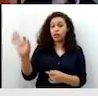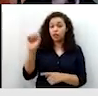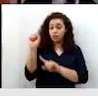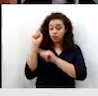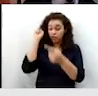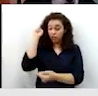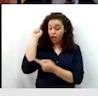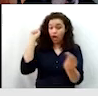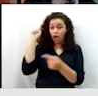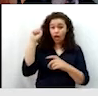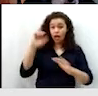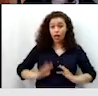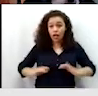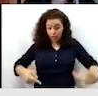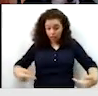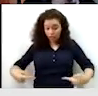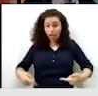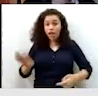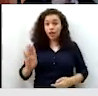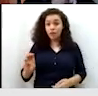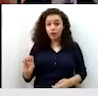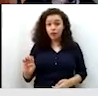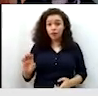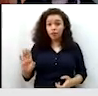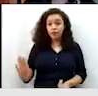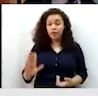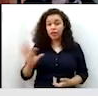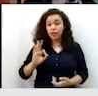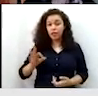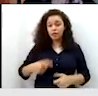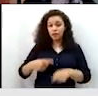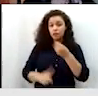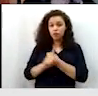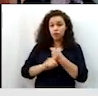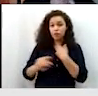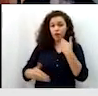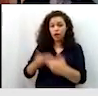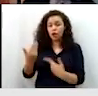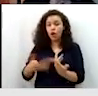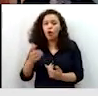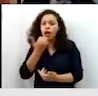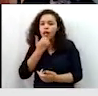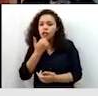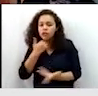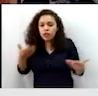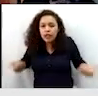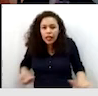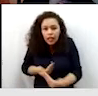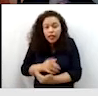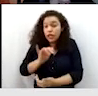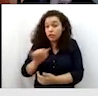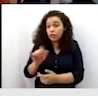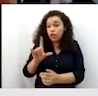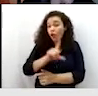producto como tal pueda presentar problemas o trastornos de glucosa cuando nace, e inclusive puede estar